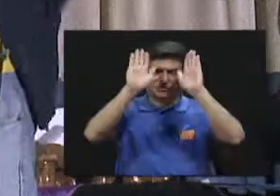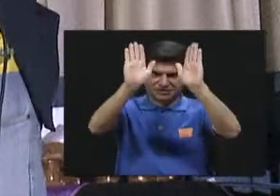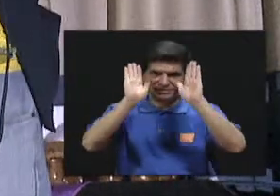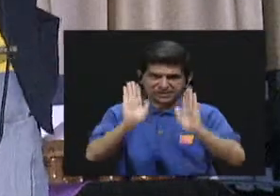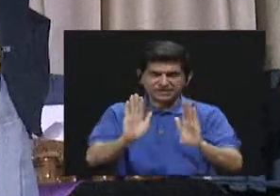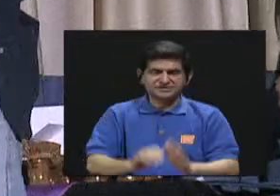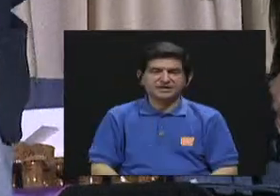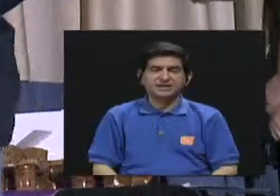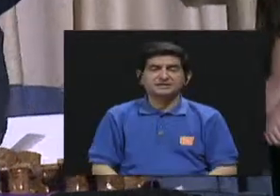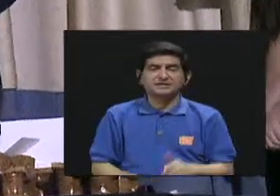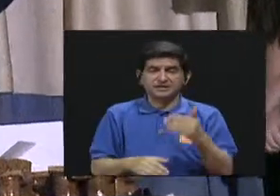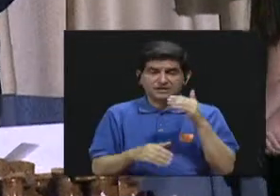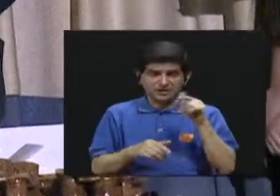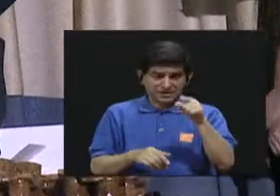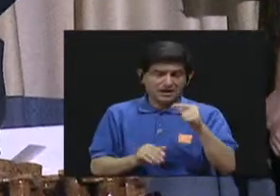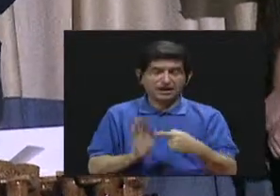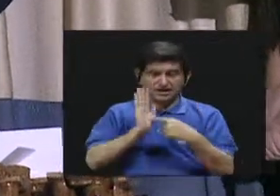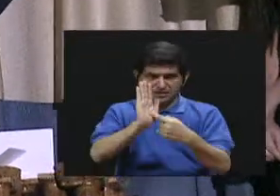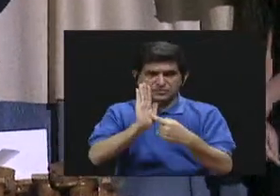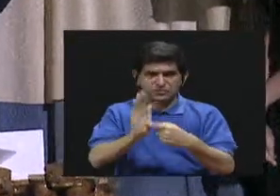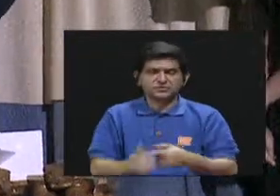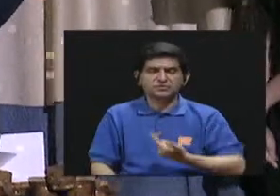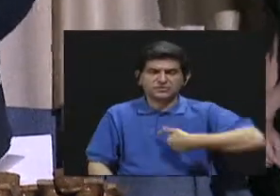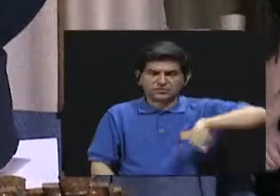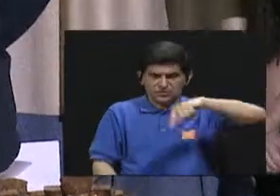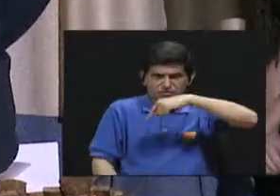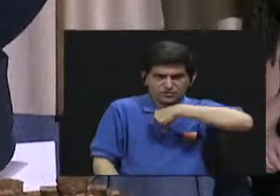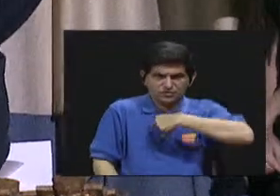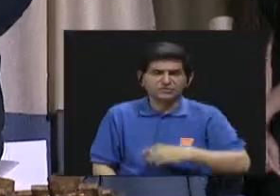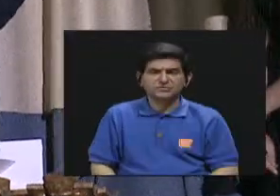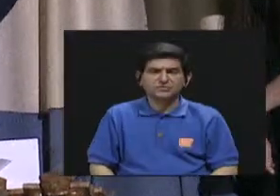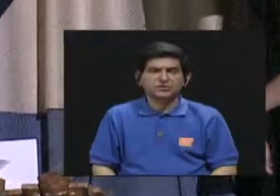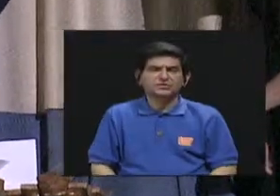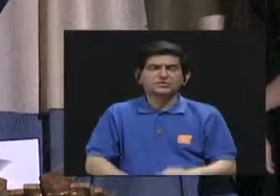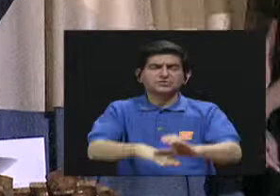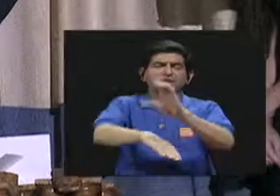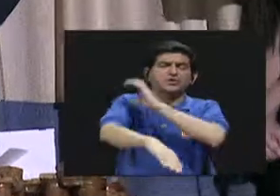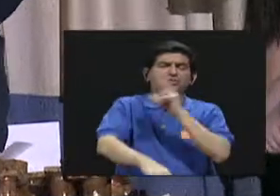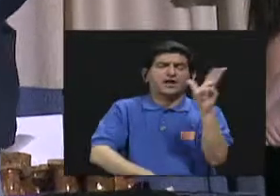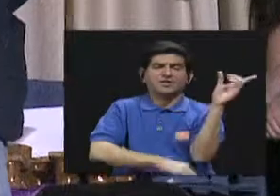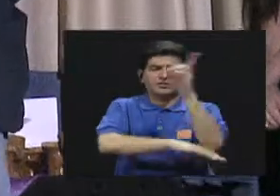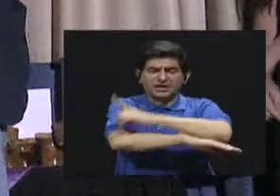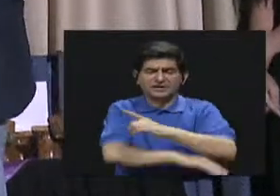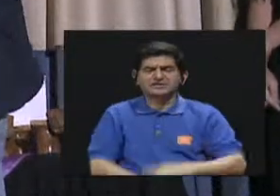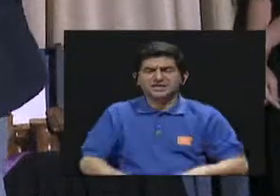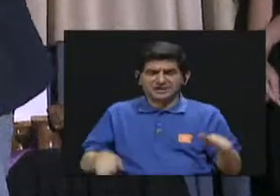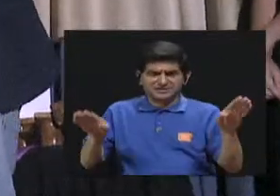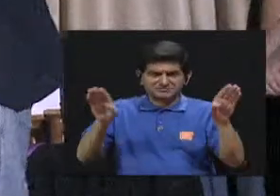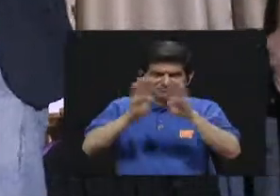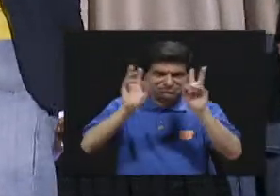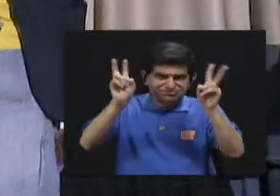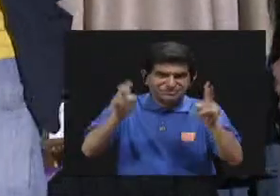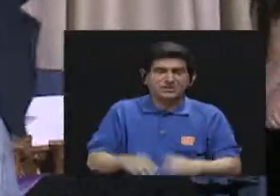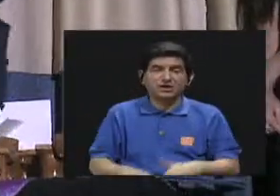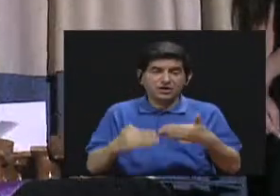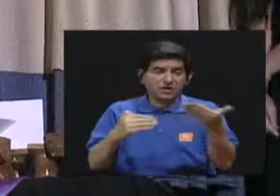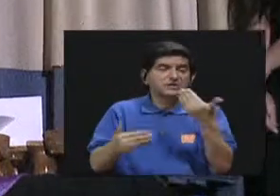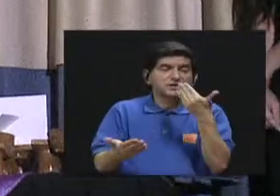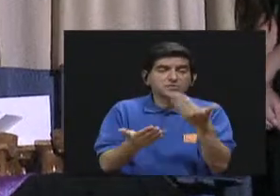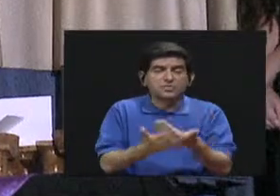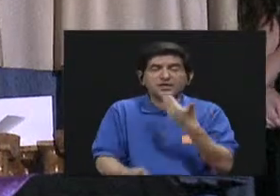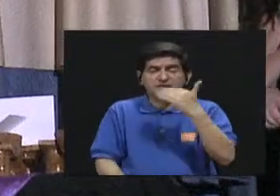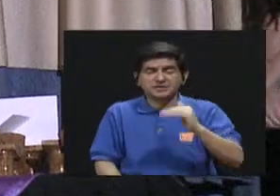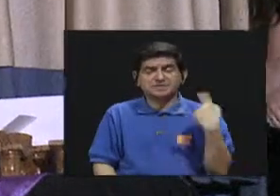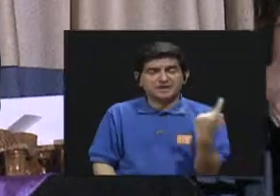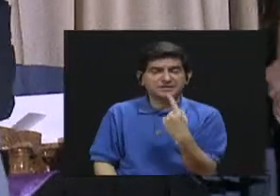que la rodó con nosotros, que nos encerramos allá en Coronado por 3 días y convivimos con las cosas buenas y las cosas malas de cada uno.